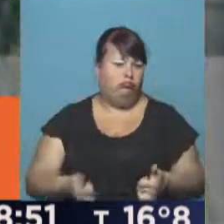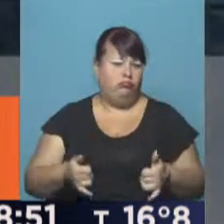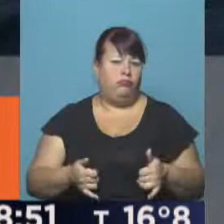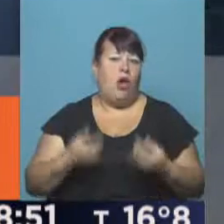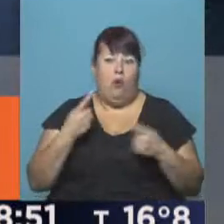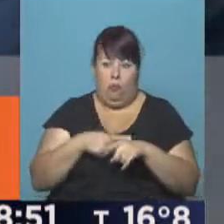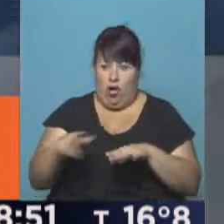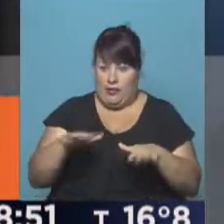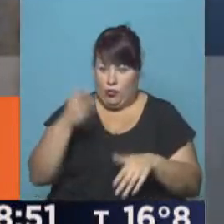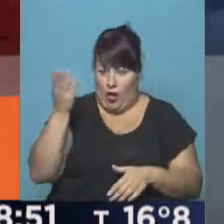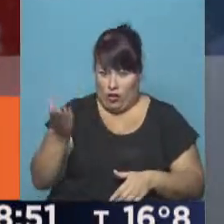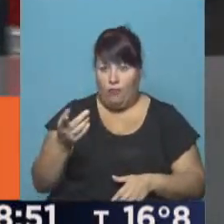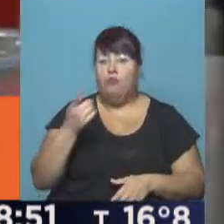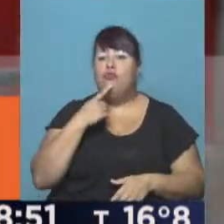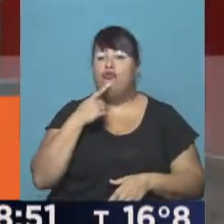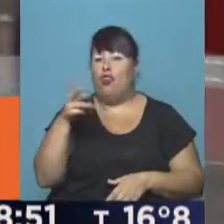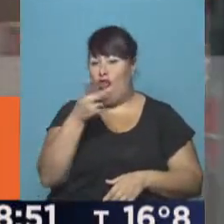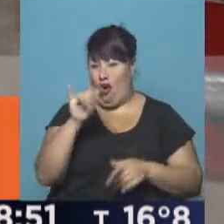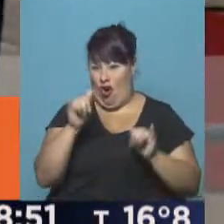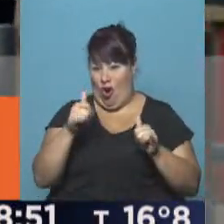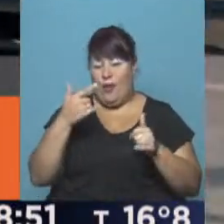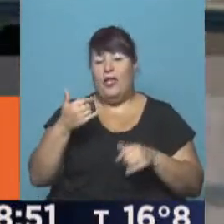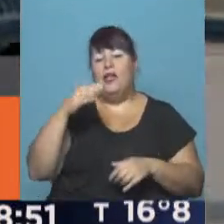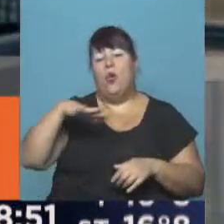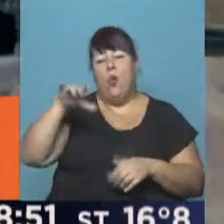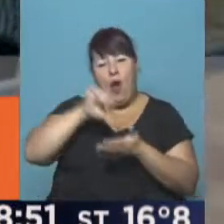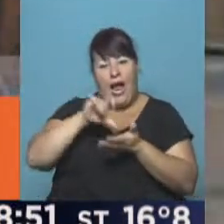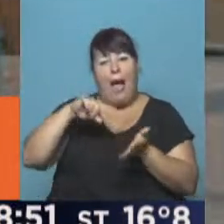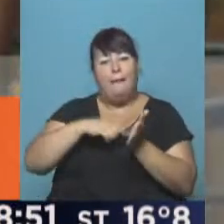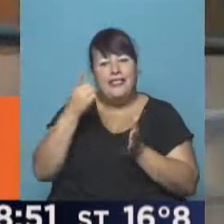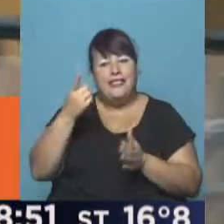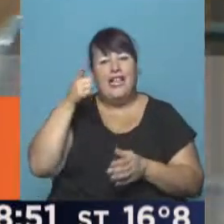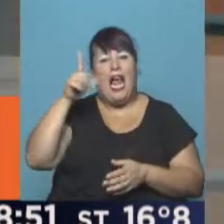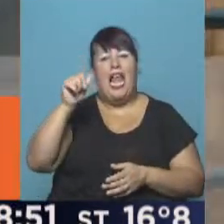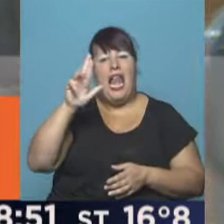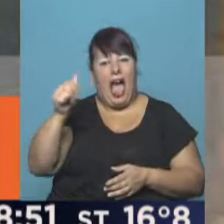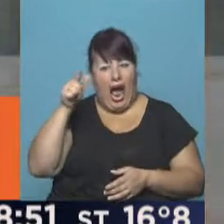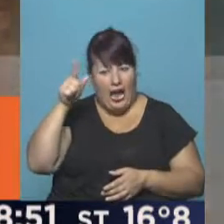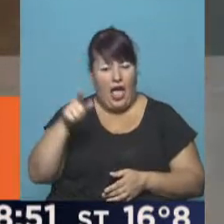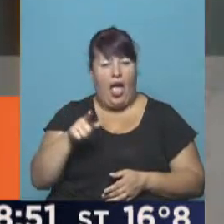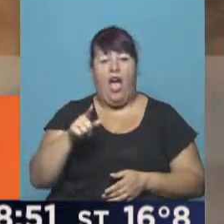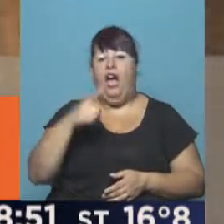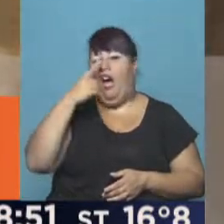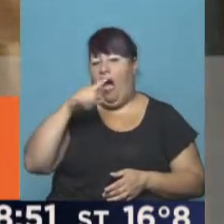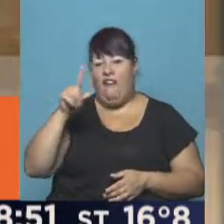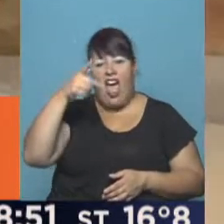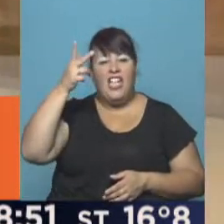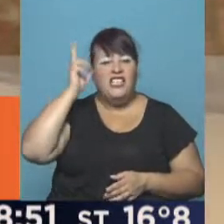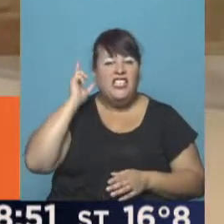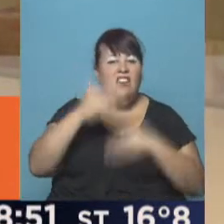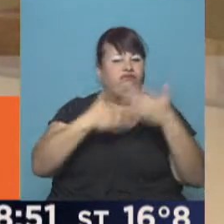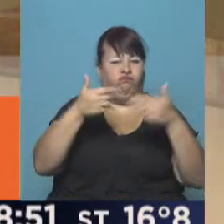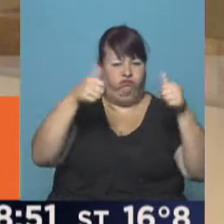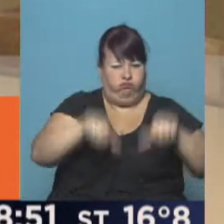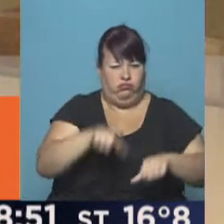por la situación. El joven matrimonio oriundo de Barquisimeto, capital del estado de Lara, no logró finalmente en Chile desarrollarse